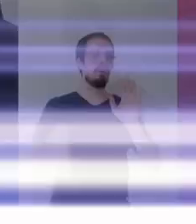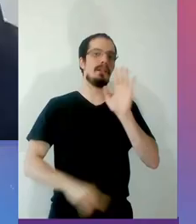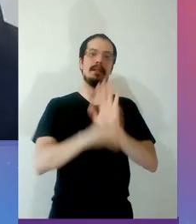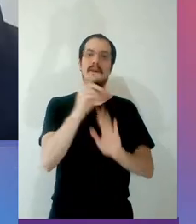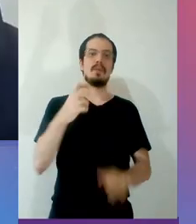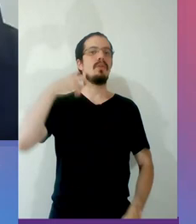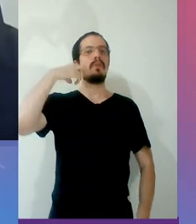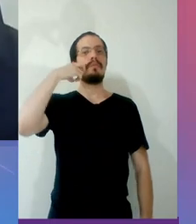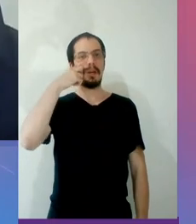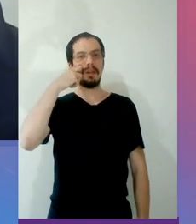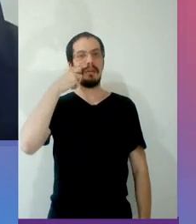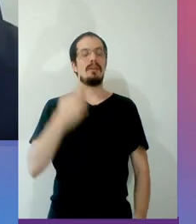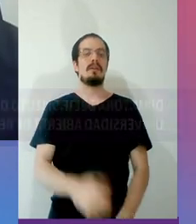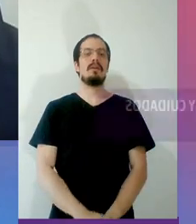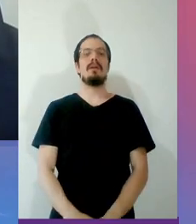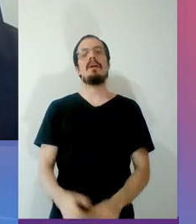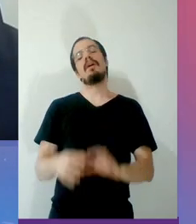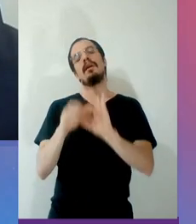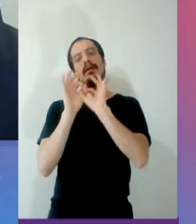Muchas gracias, Elia.